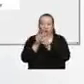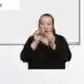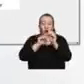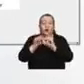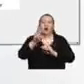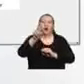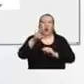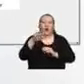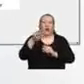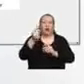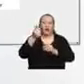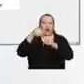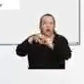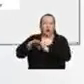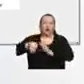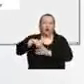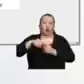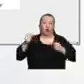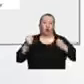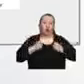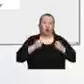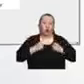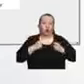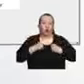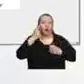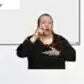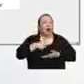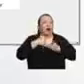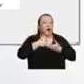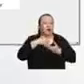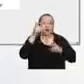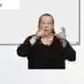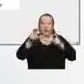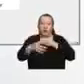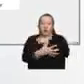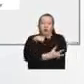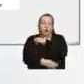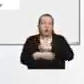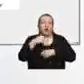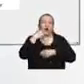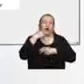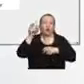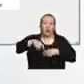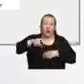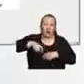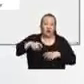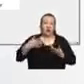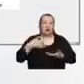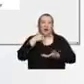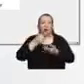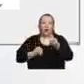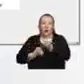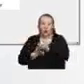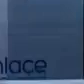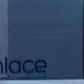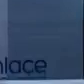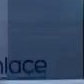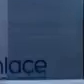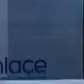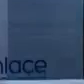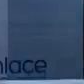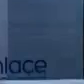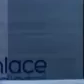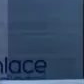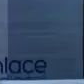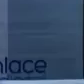para ayudar nuestro a la gente que estaba en problemas por ejemplo y les voy el nombre averiguen